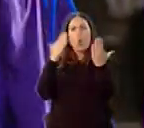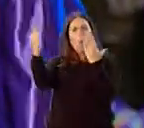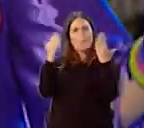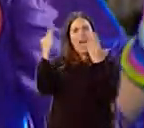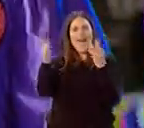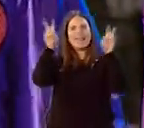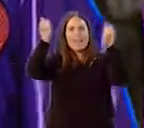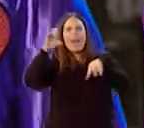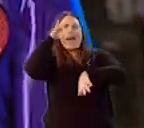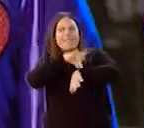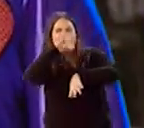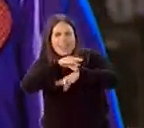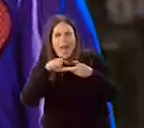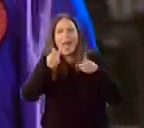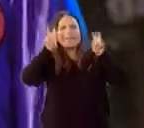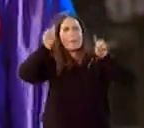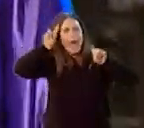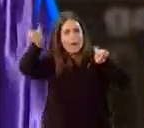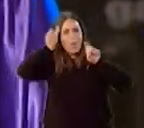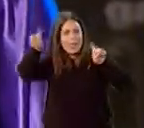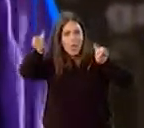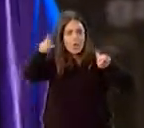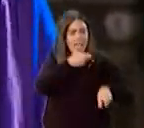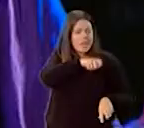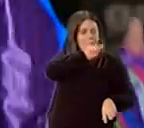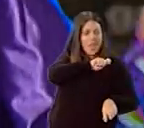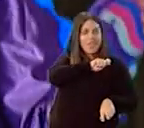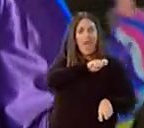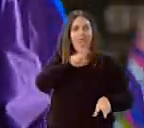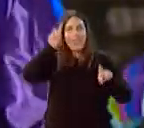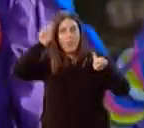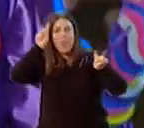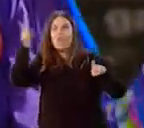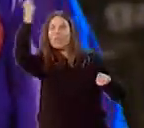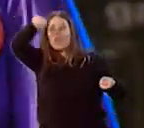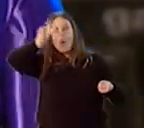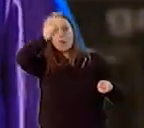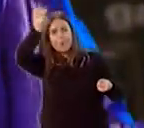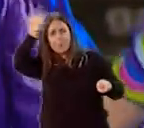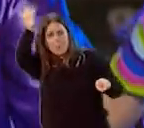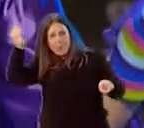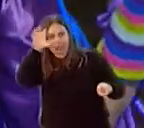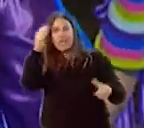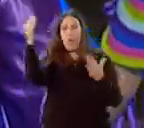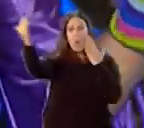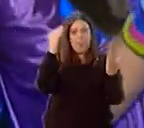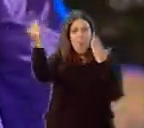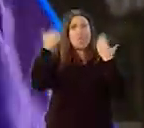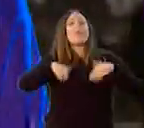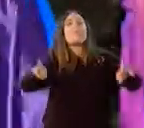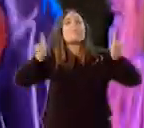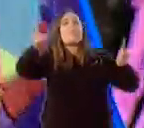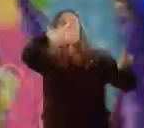con respecto a la que tenemos en españa esperamos que les guste que lo disfruten muchísimas gracias